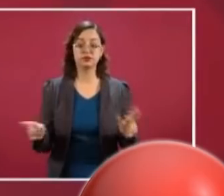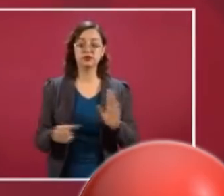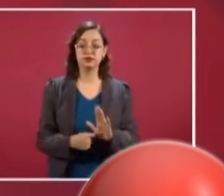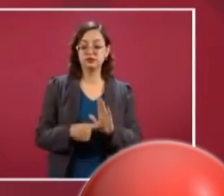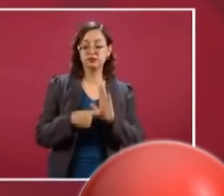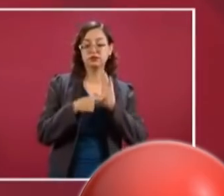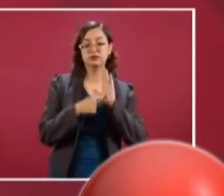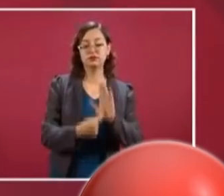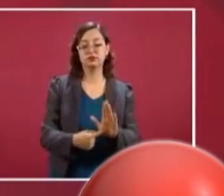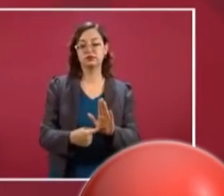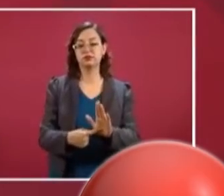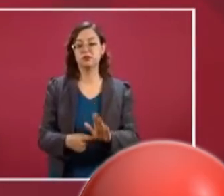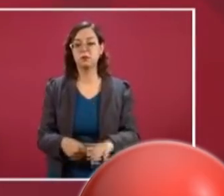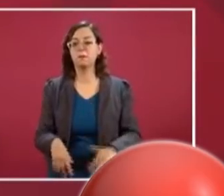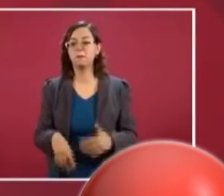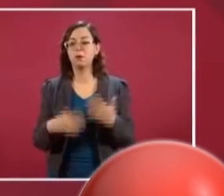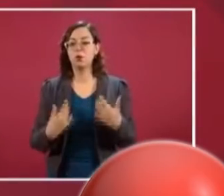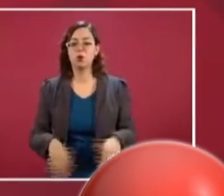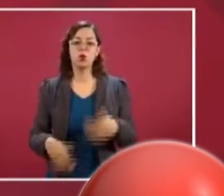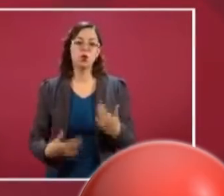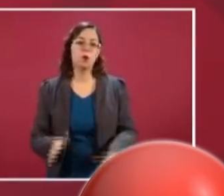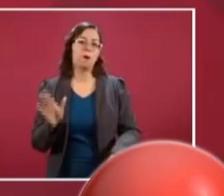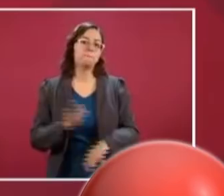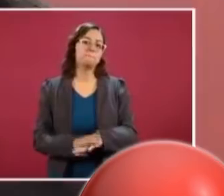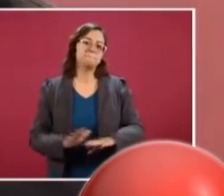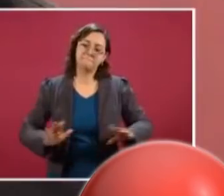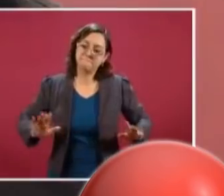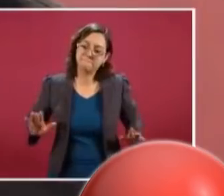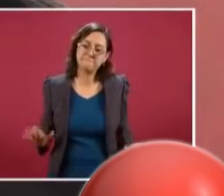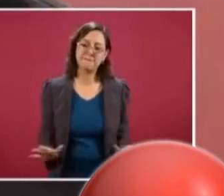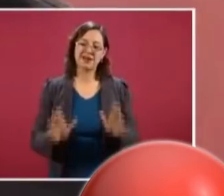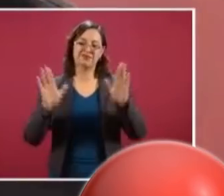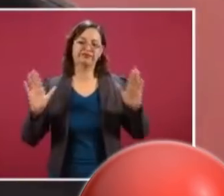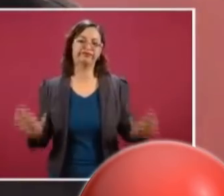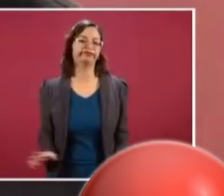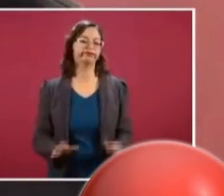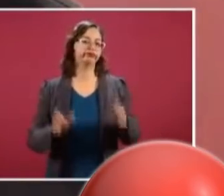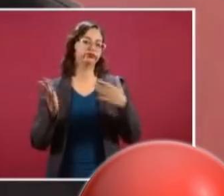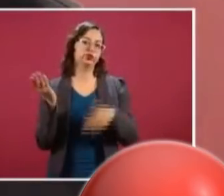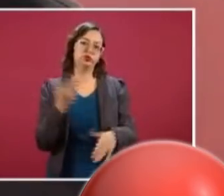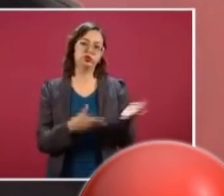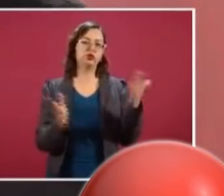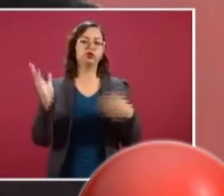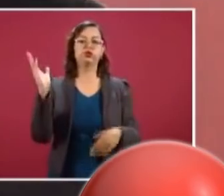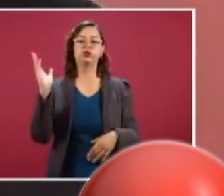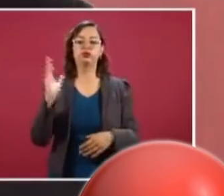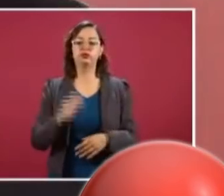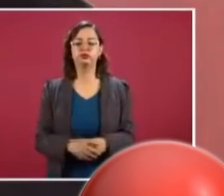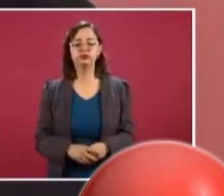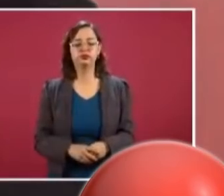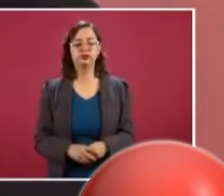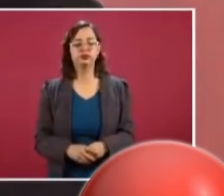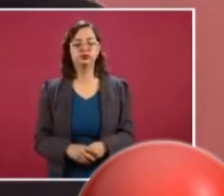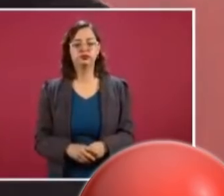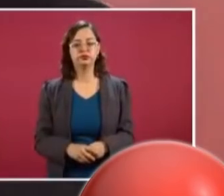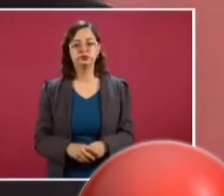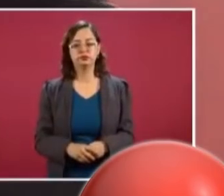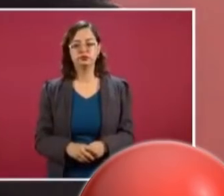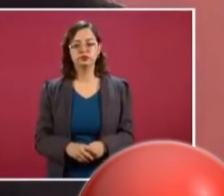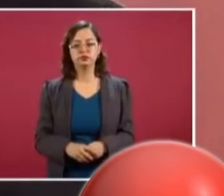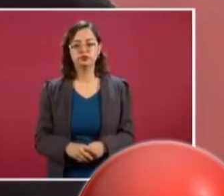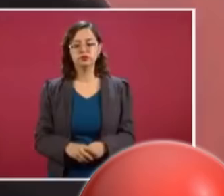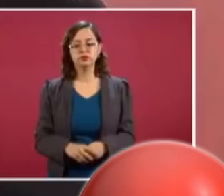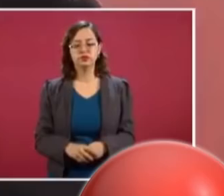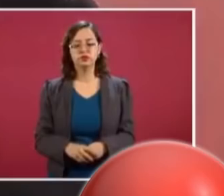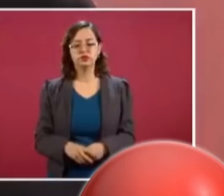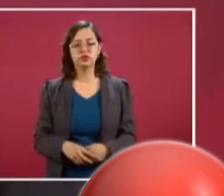vamos a dar un impulso importantísimo. Y además